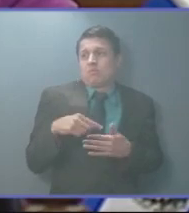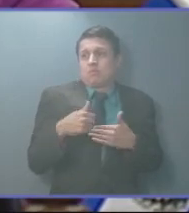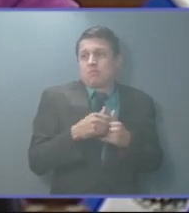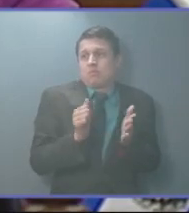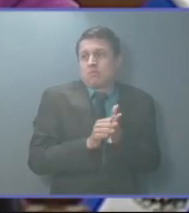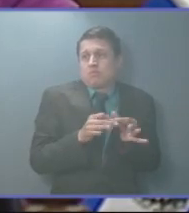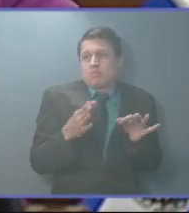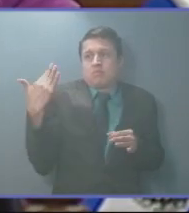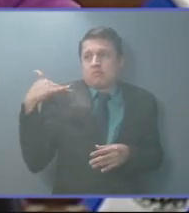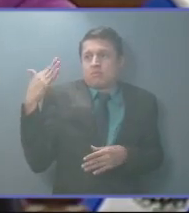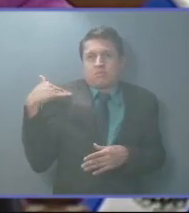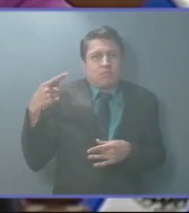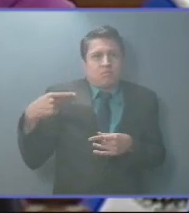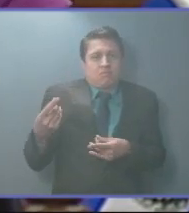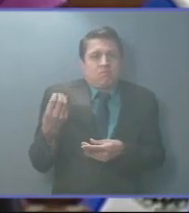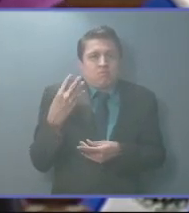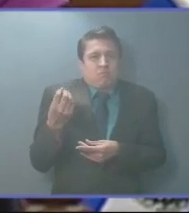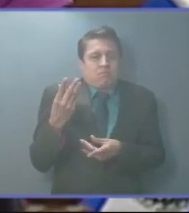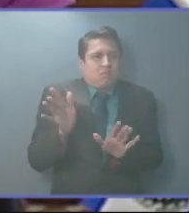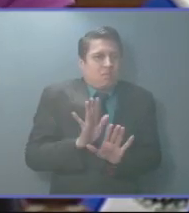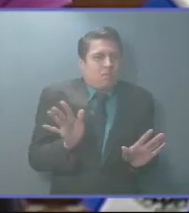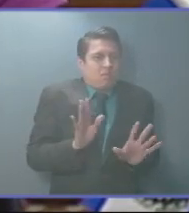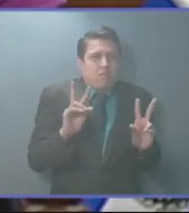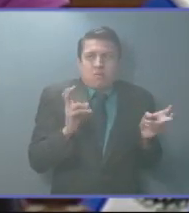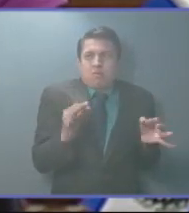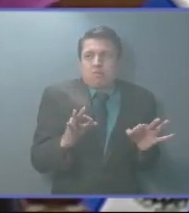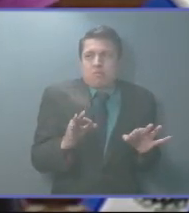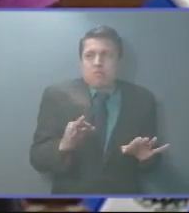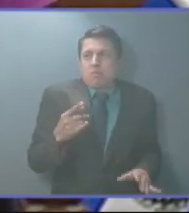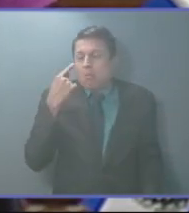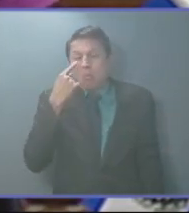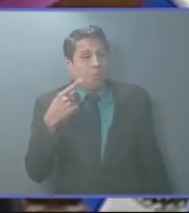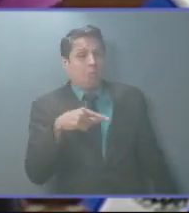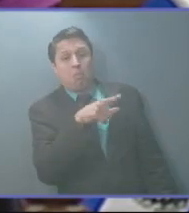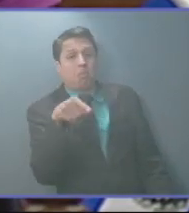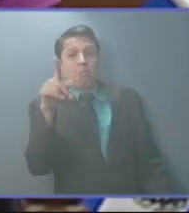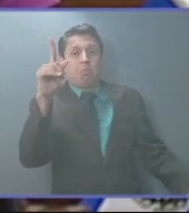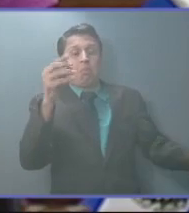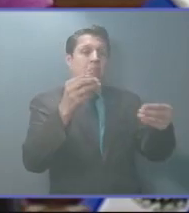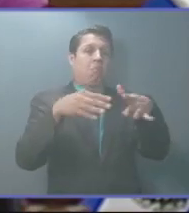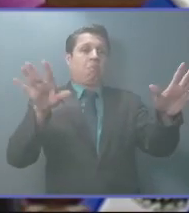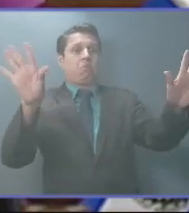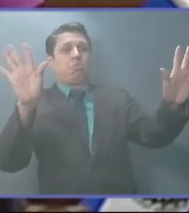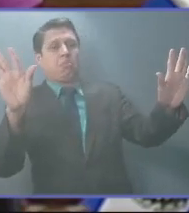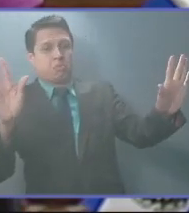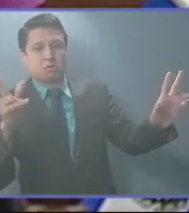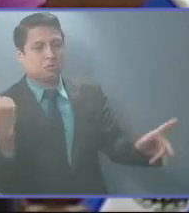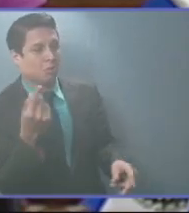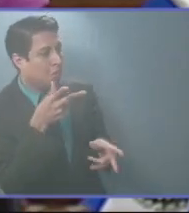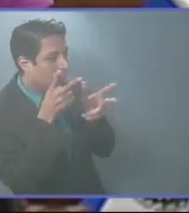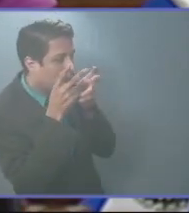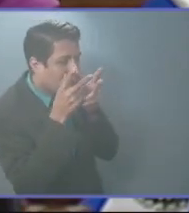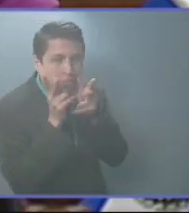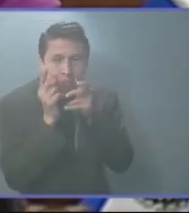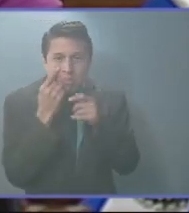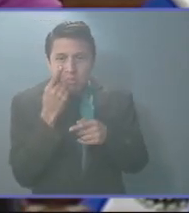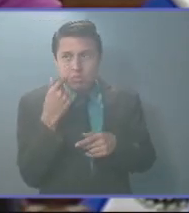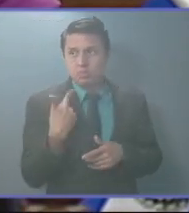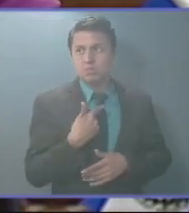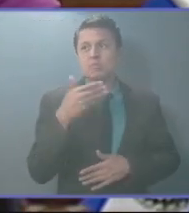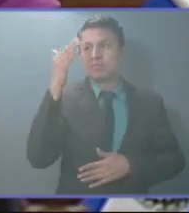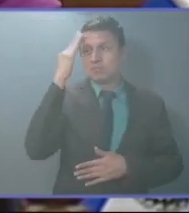reiteradas ocasiones que no tuvo nada que ver es que pasó que pasó por aquí pasó a supervisar y de lo que nosotros